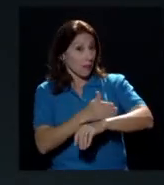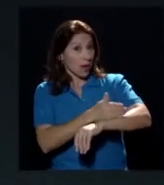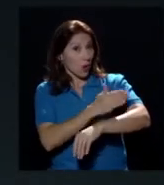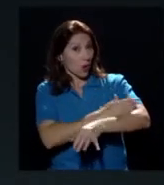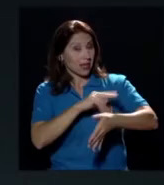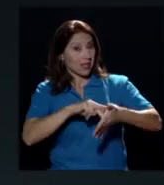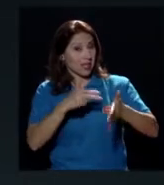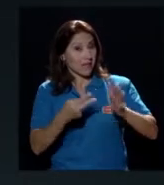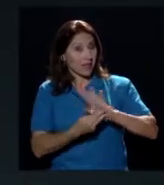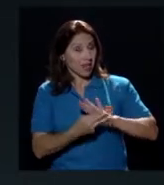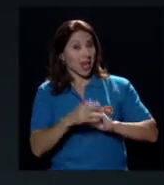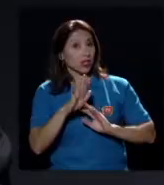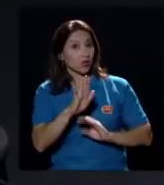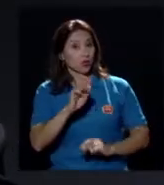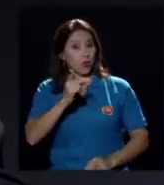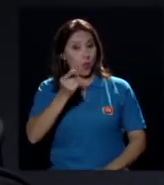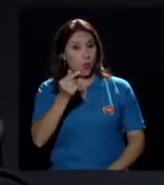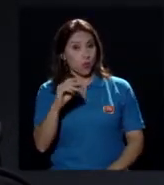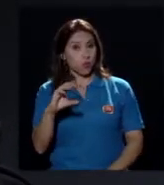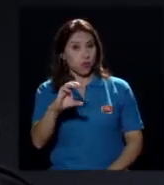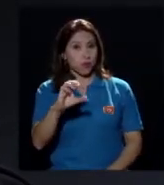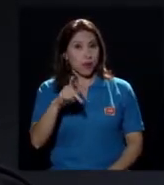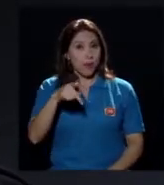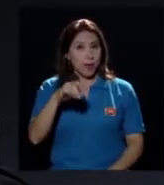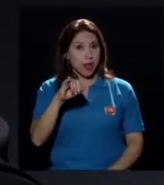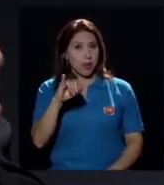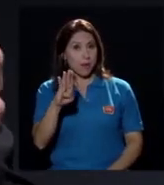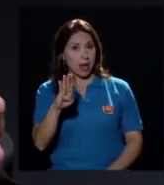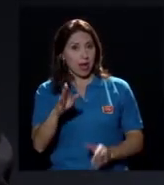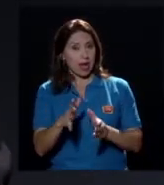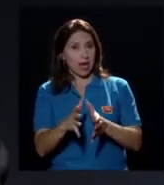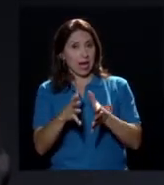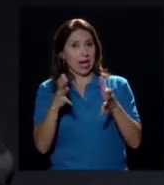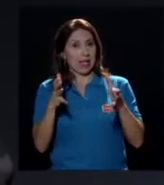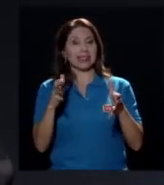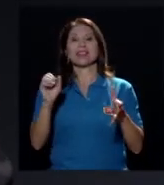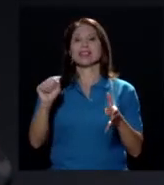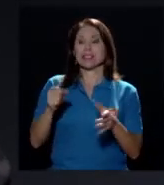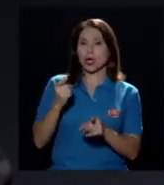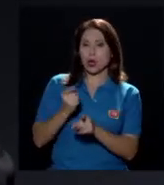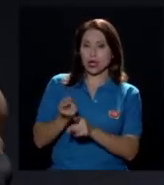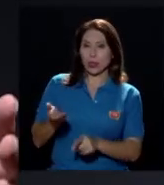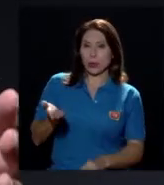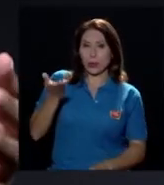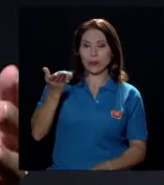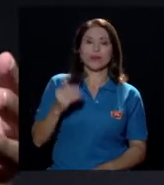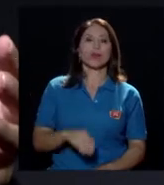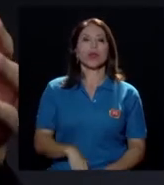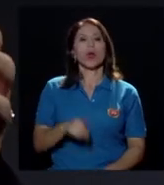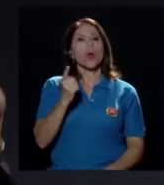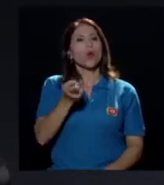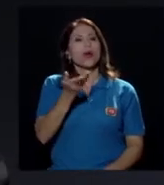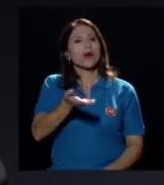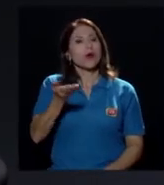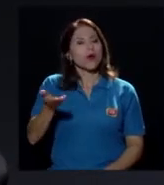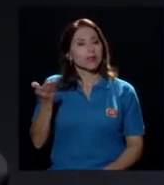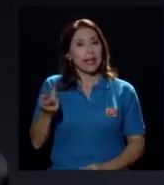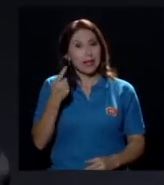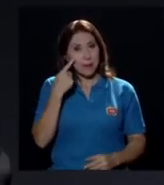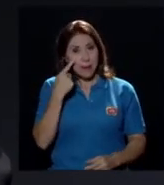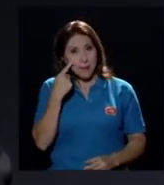su Producto Interno Bruto crece. Correcto. Una de las cosas que encontramos es que la variable que nos dice